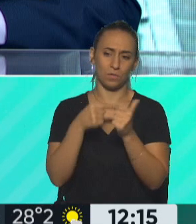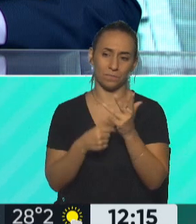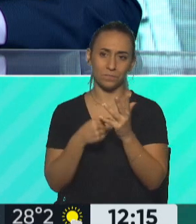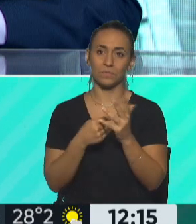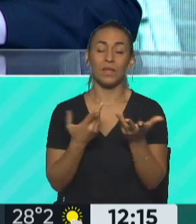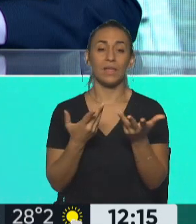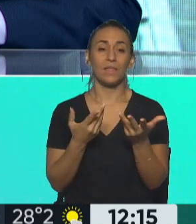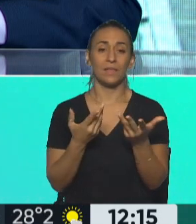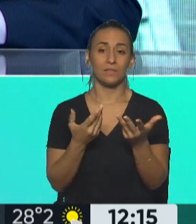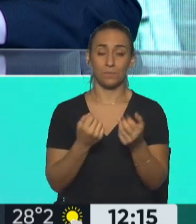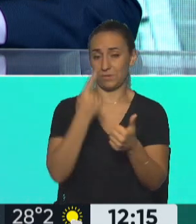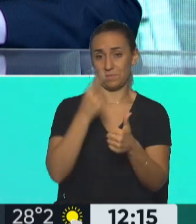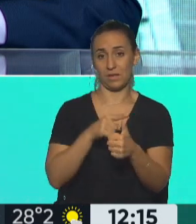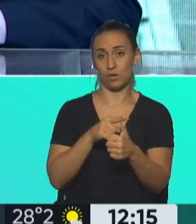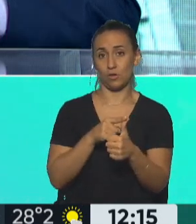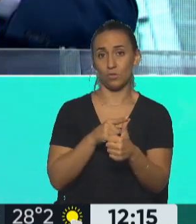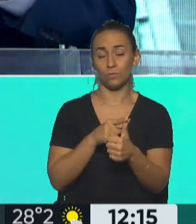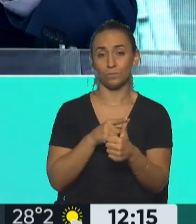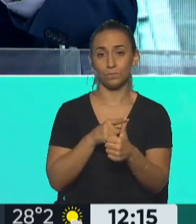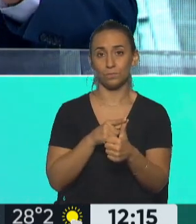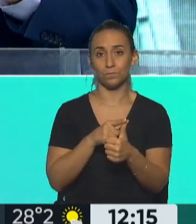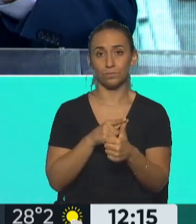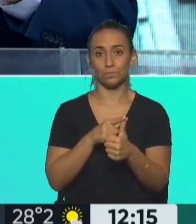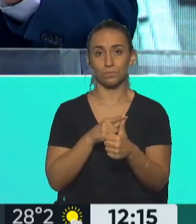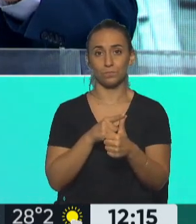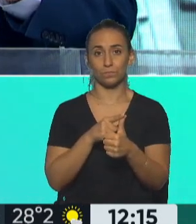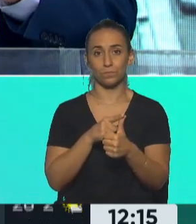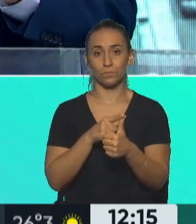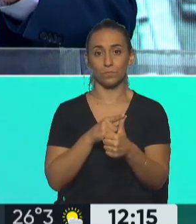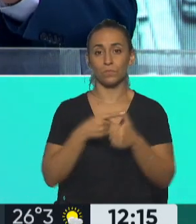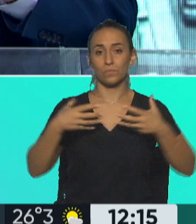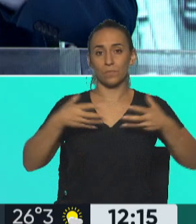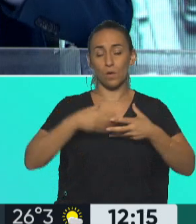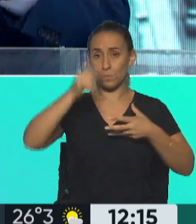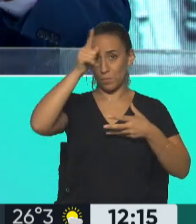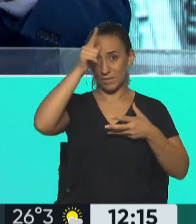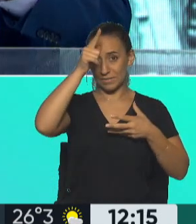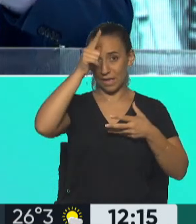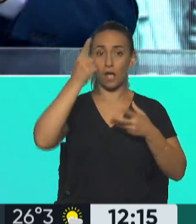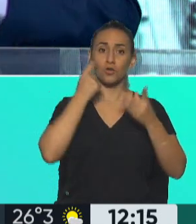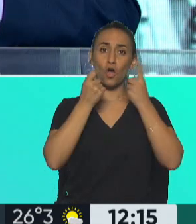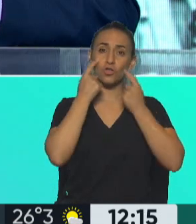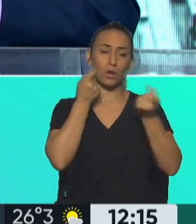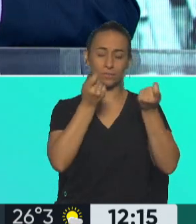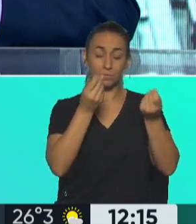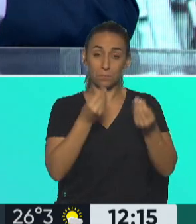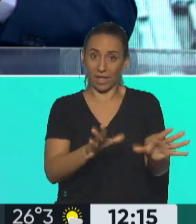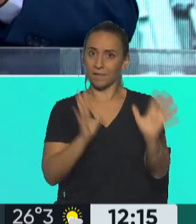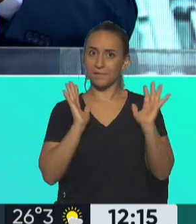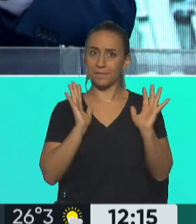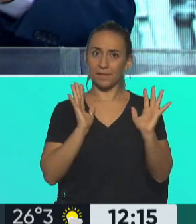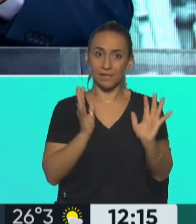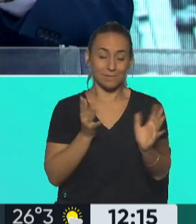la ciudad. En primer lugar, una policía, digamos, que ha perdido el control del territorio.